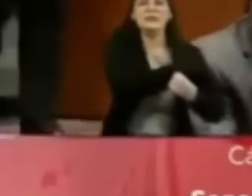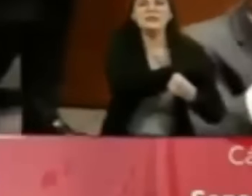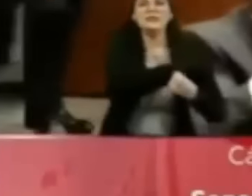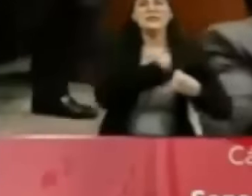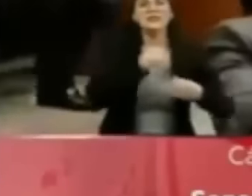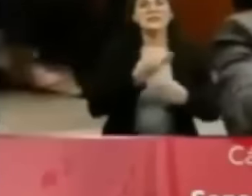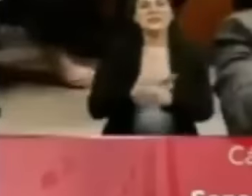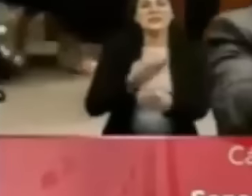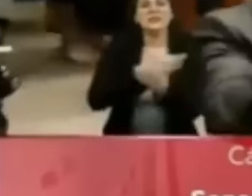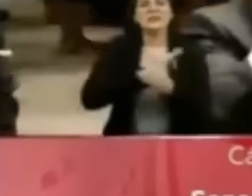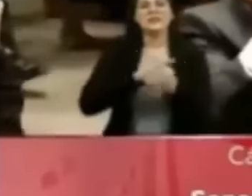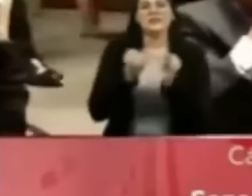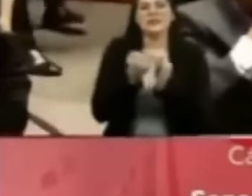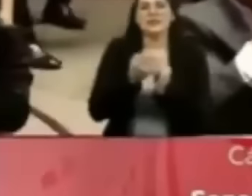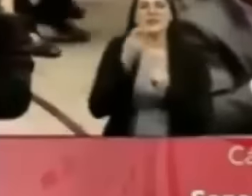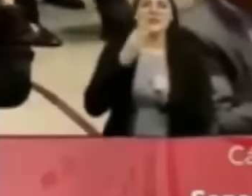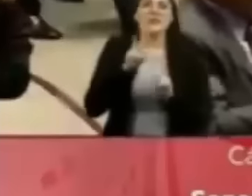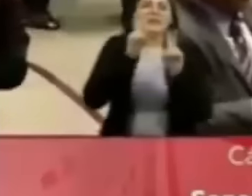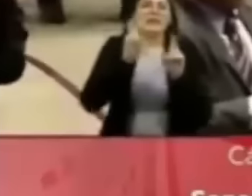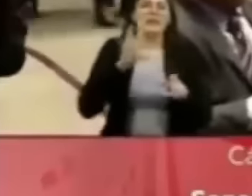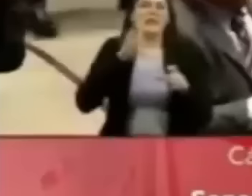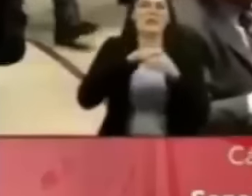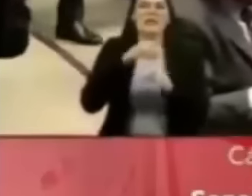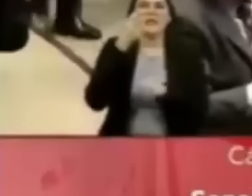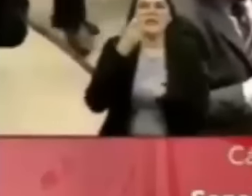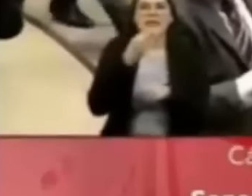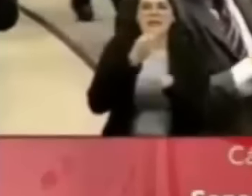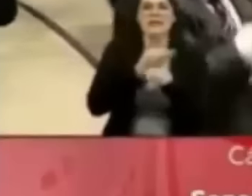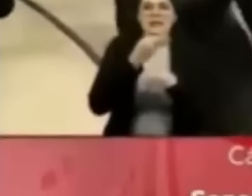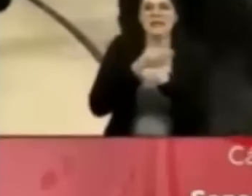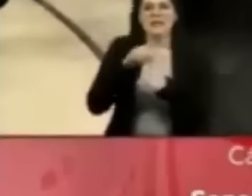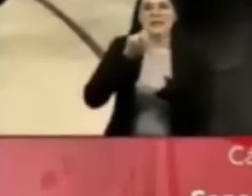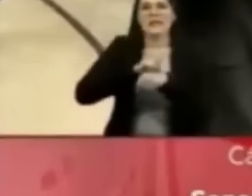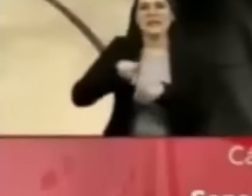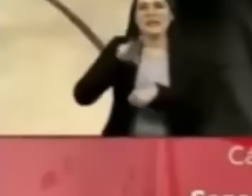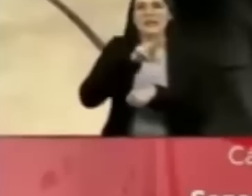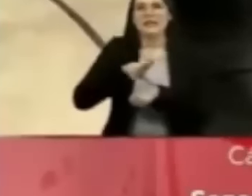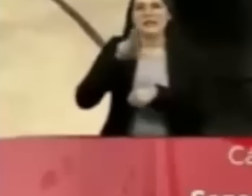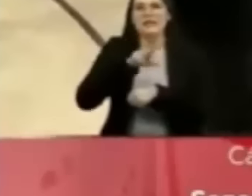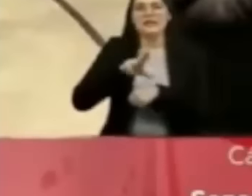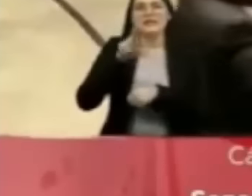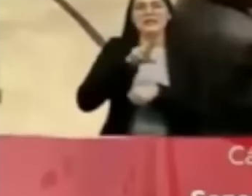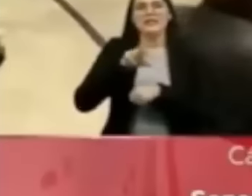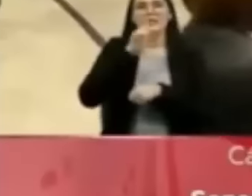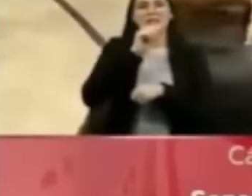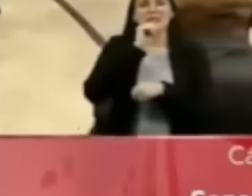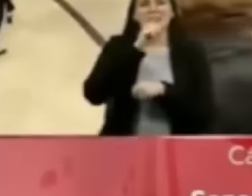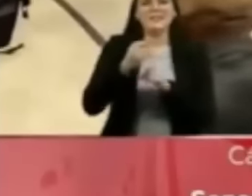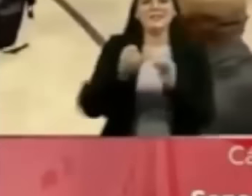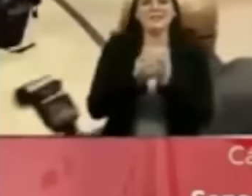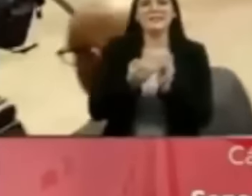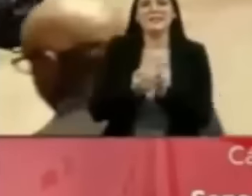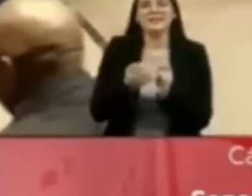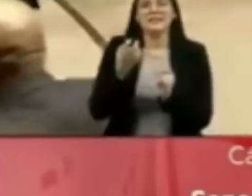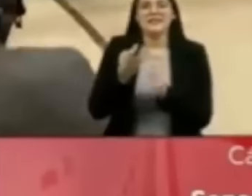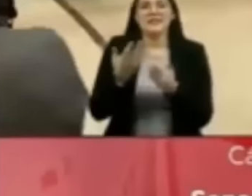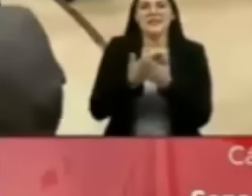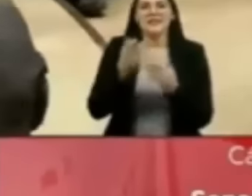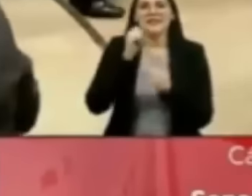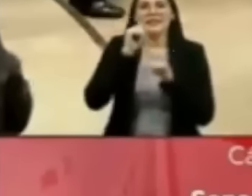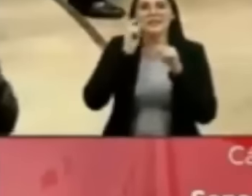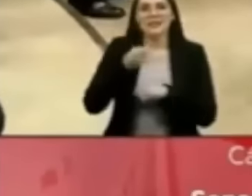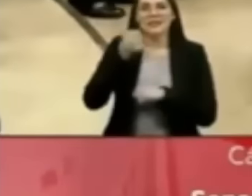posesión del cargo luego de que su hijo pidiera licencia, como lo mostramos aquí en vivo y en directo. Vemos